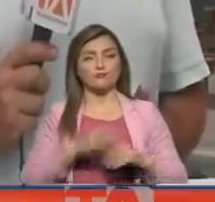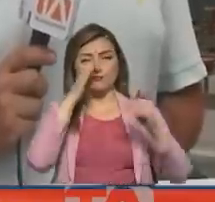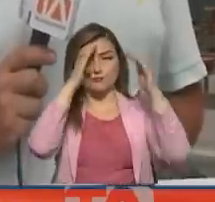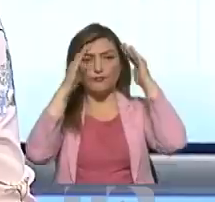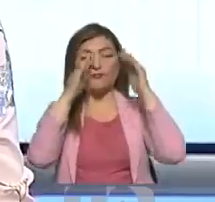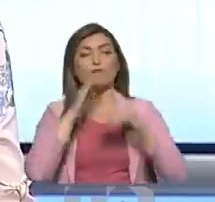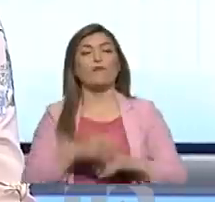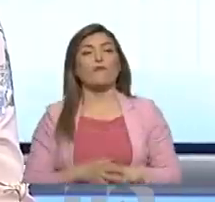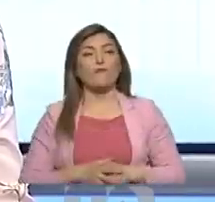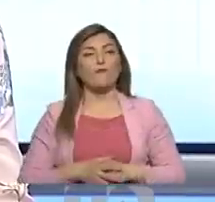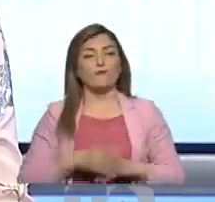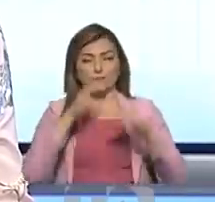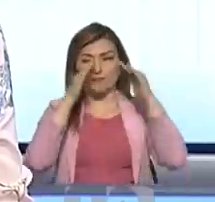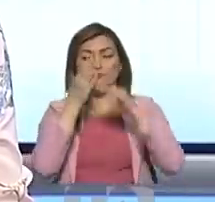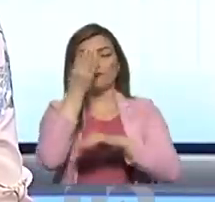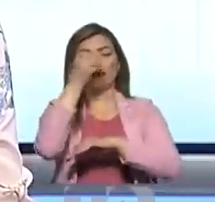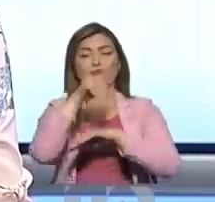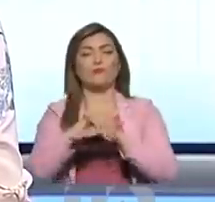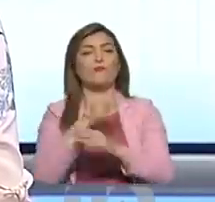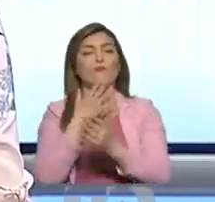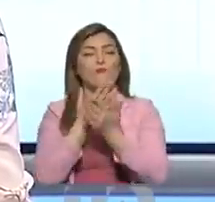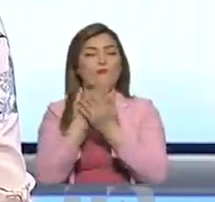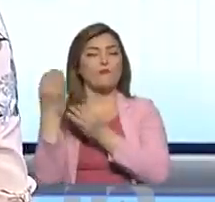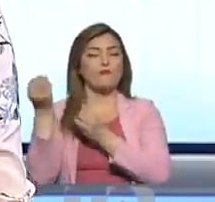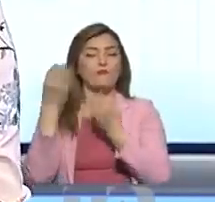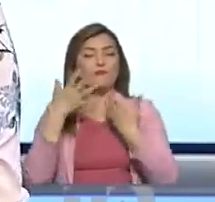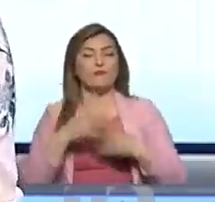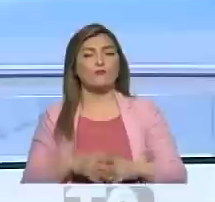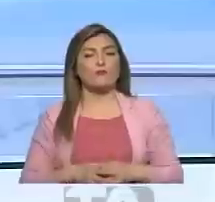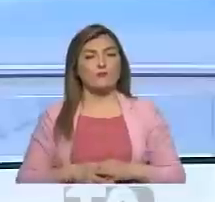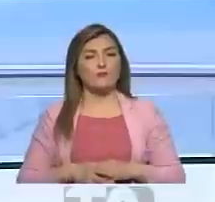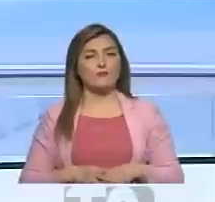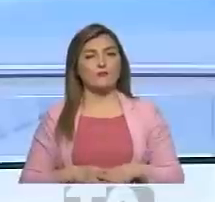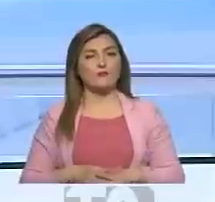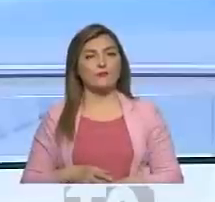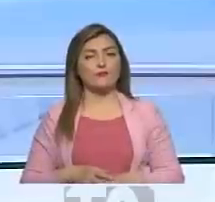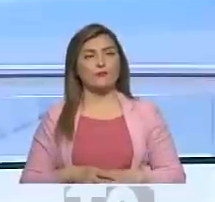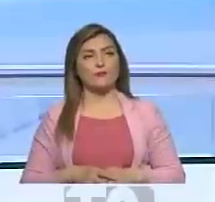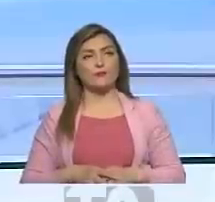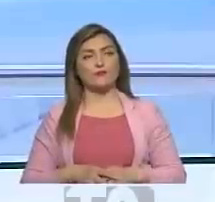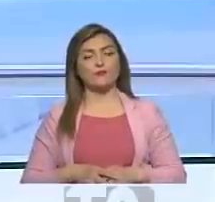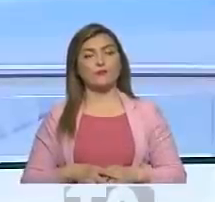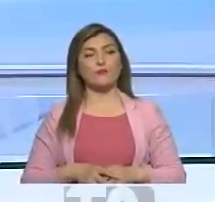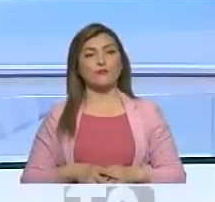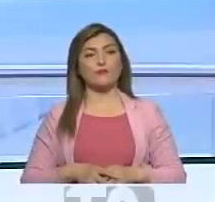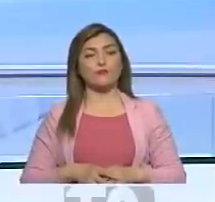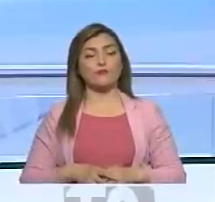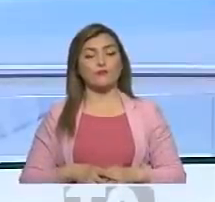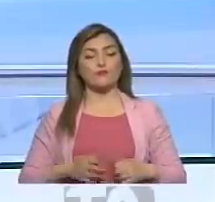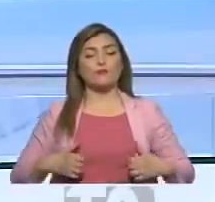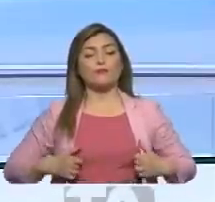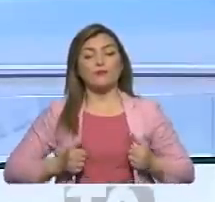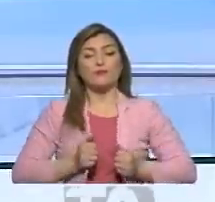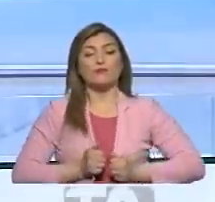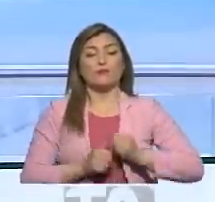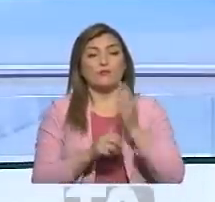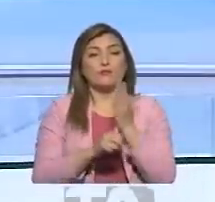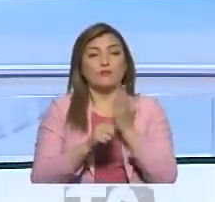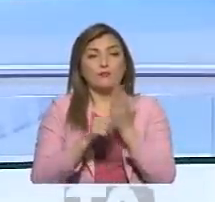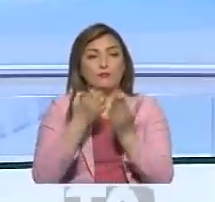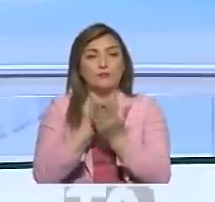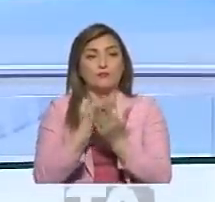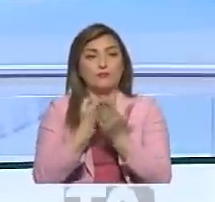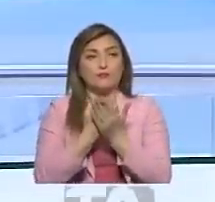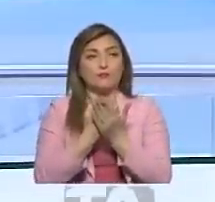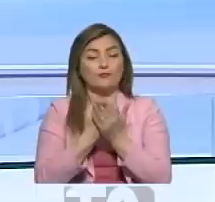Saludos. Saludos y muy buenas tardes, Diego. Gracias por el informe. Según el ministro de Economía y Finanzas, el país logró